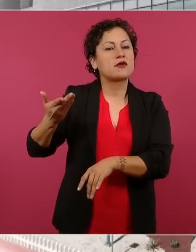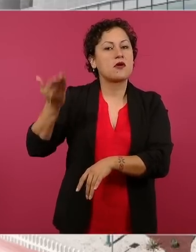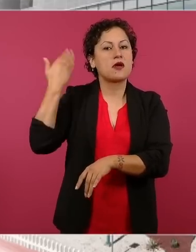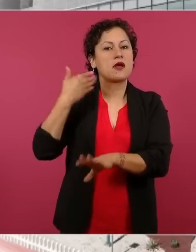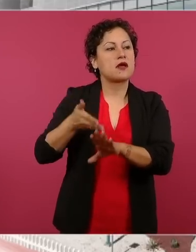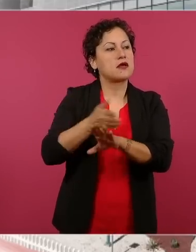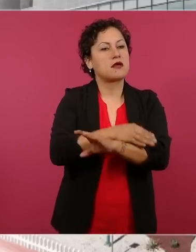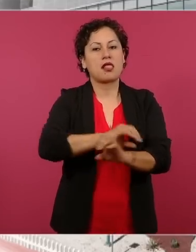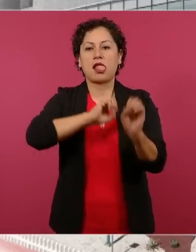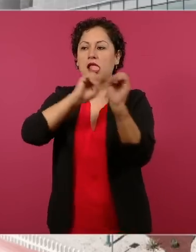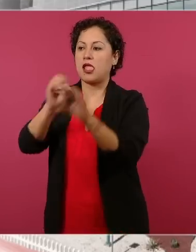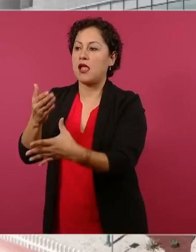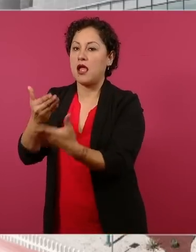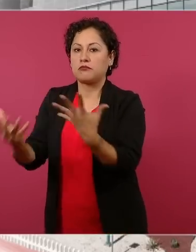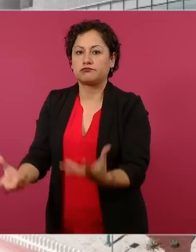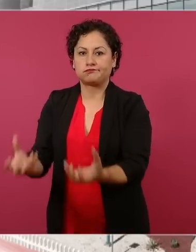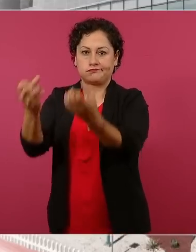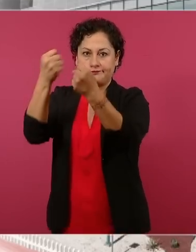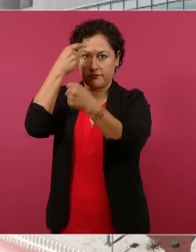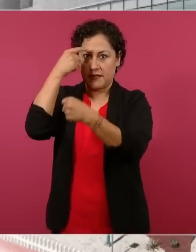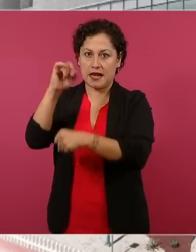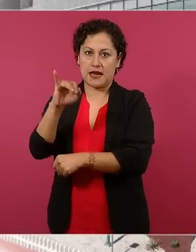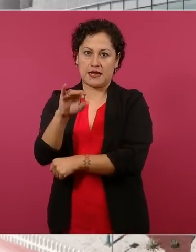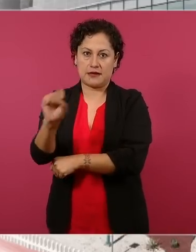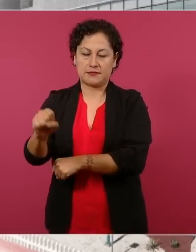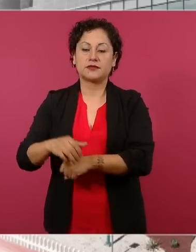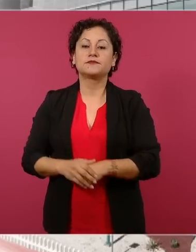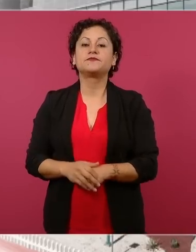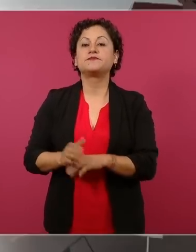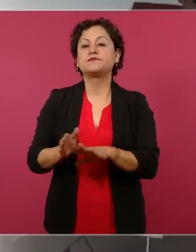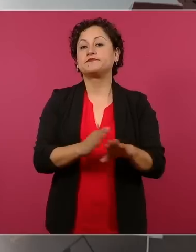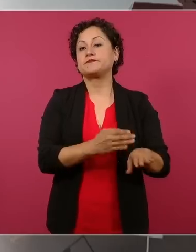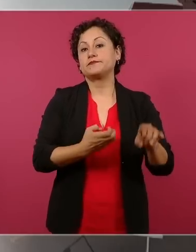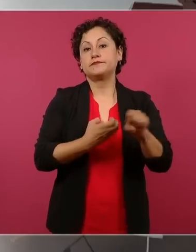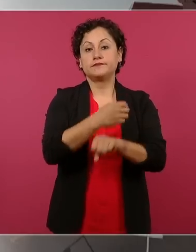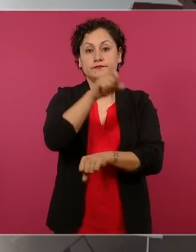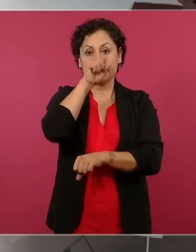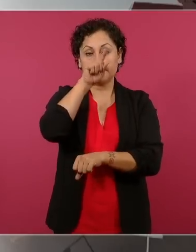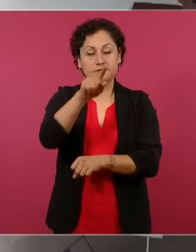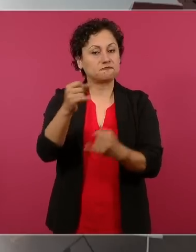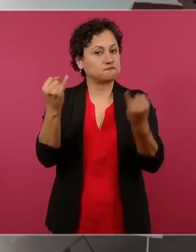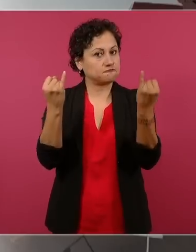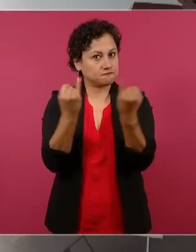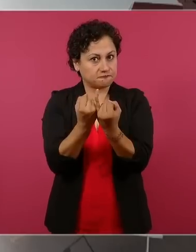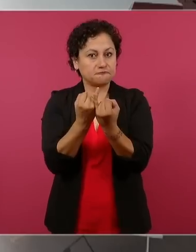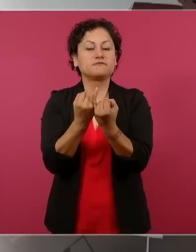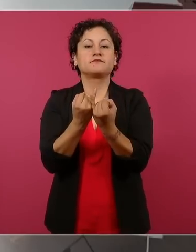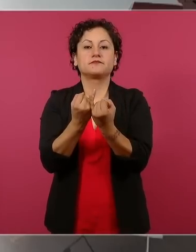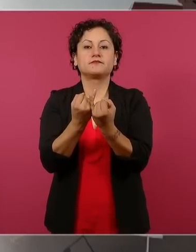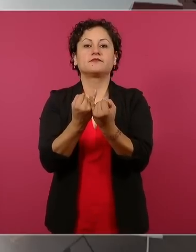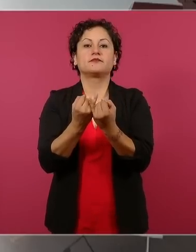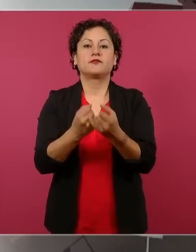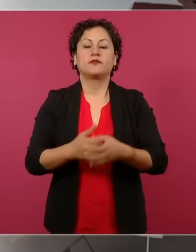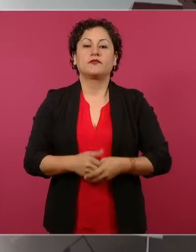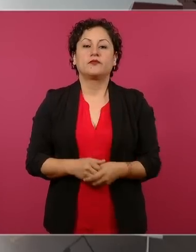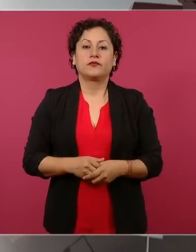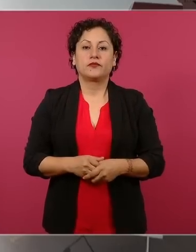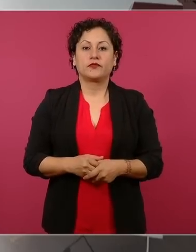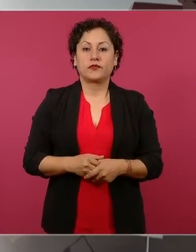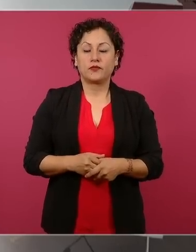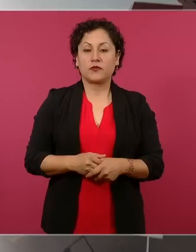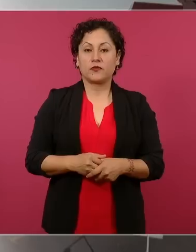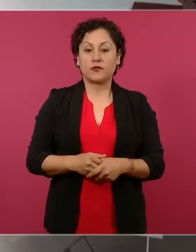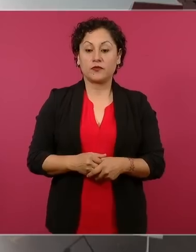estamos concluyendo para el IMSS Bienestar. Y en Jalisco también lo mismo, se inició por parte del